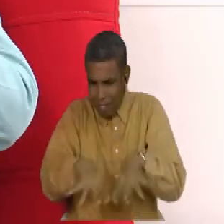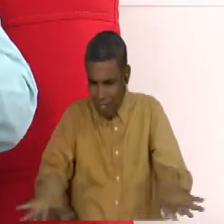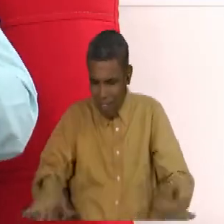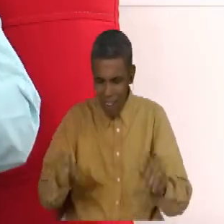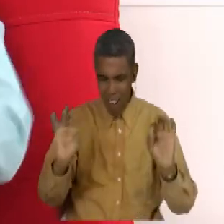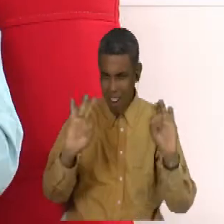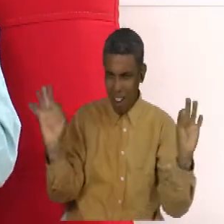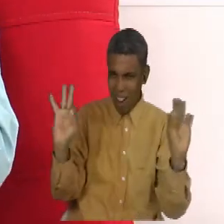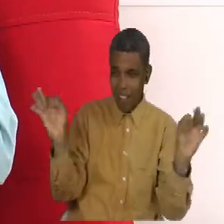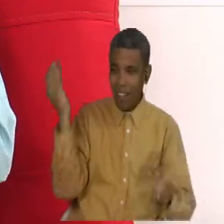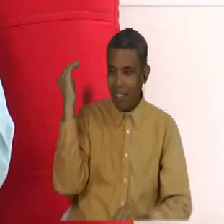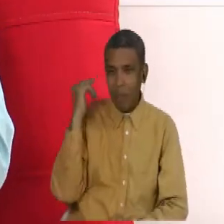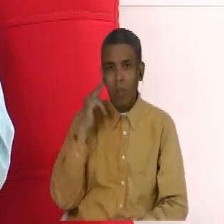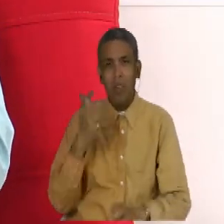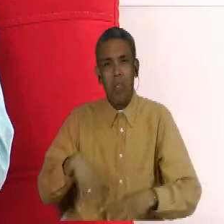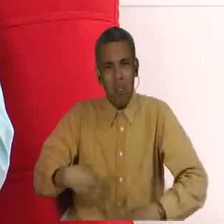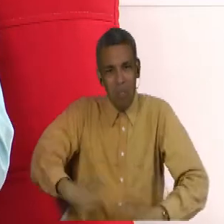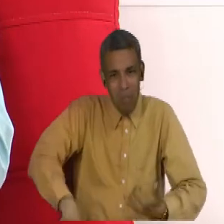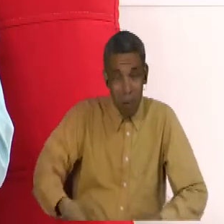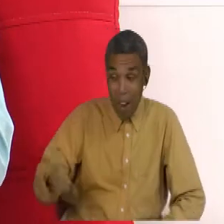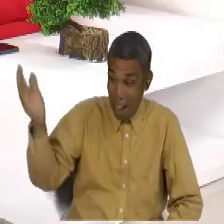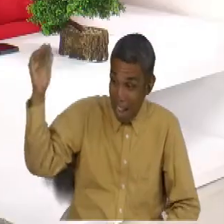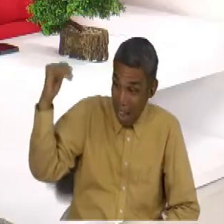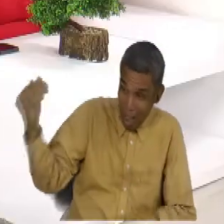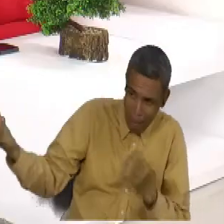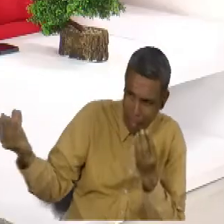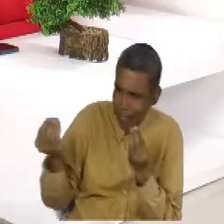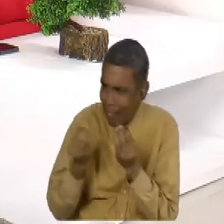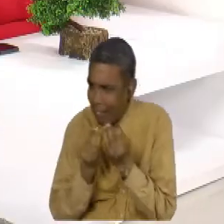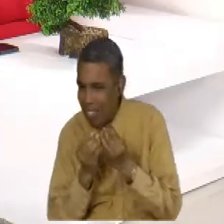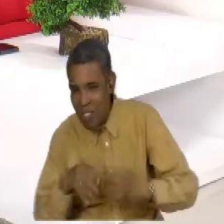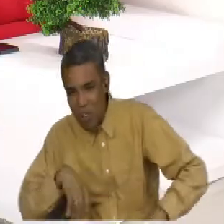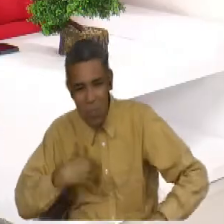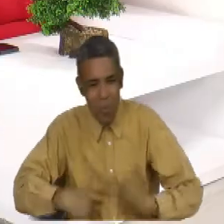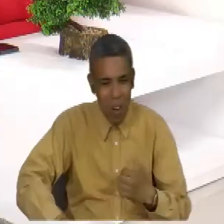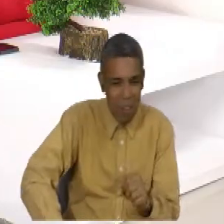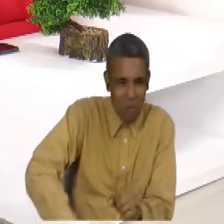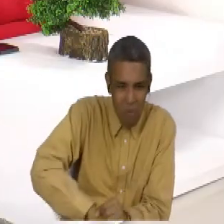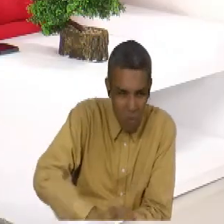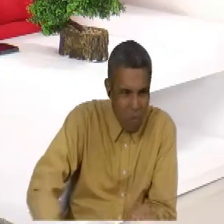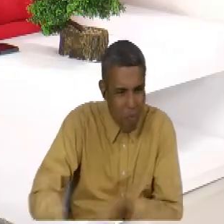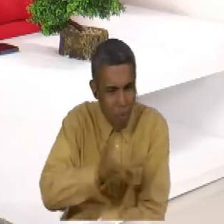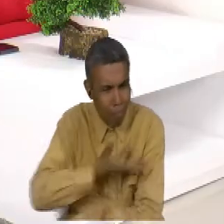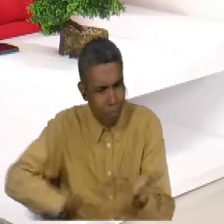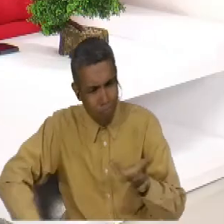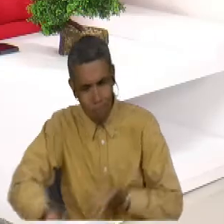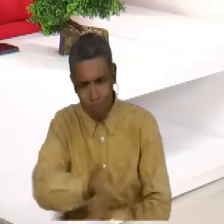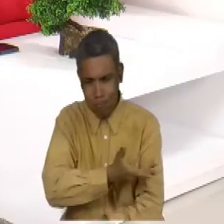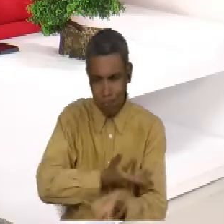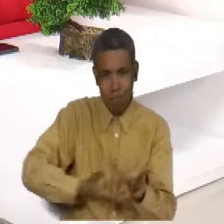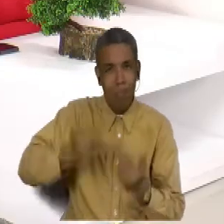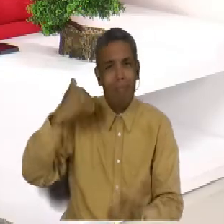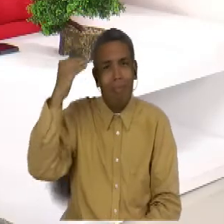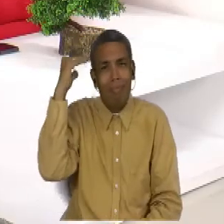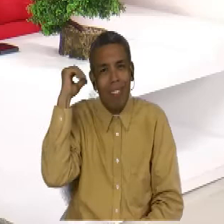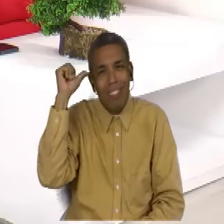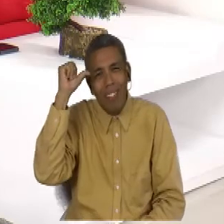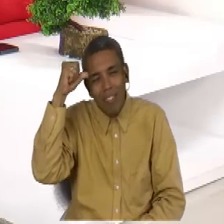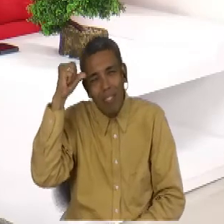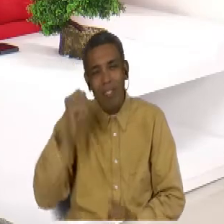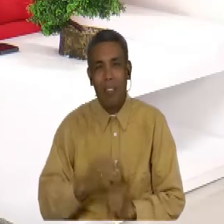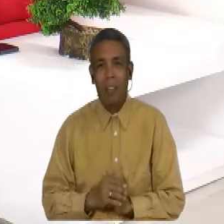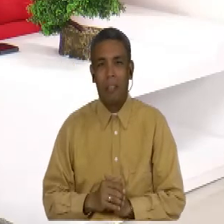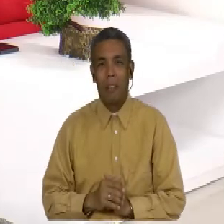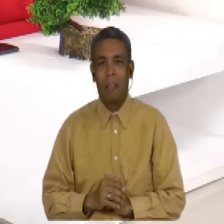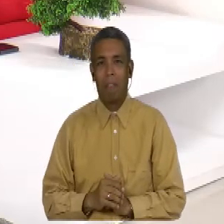Todo eran actividades físicas. Se quemaban todas las calorías. O fútbol. Entonces uno, aunque por ahí hay un amigo que me dice que yo no